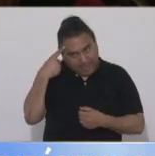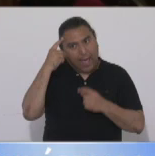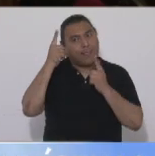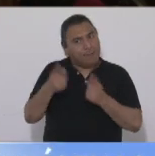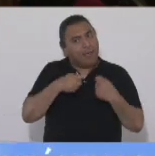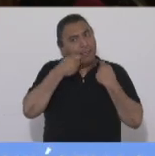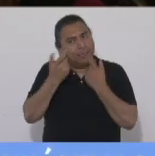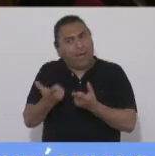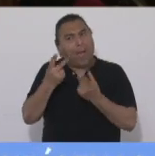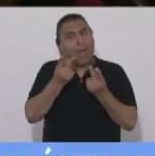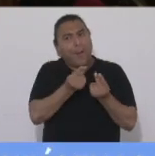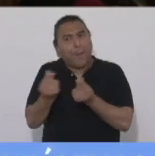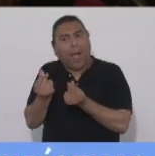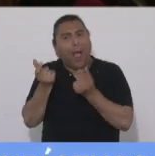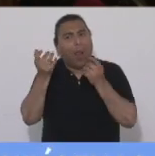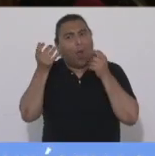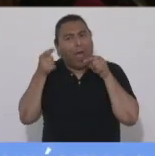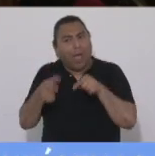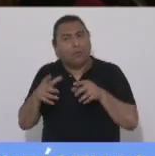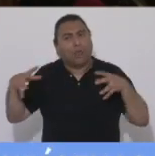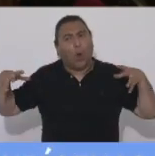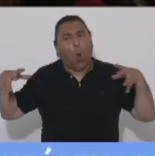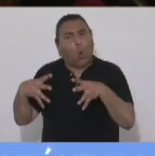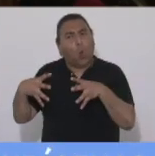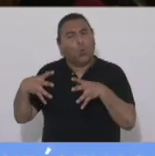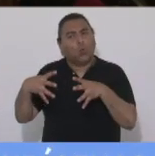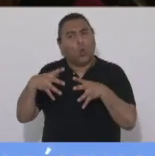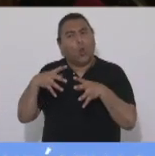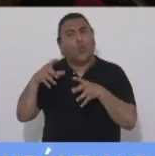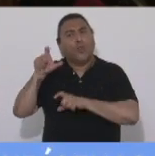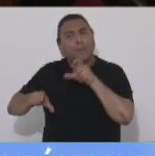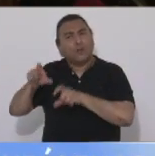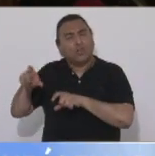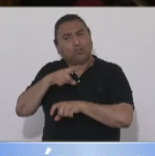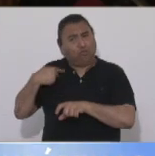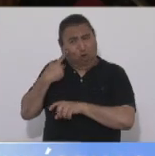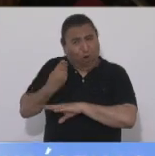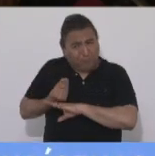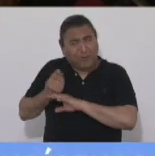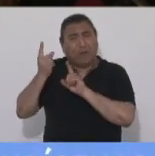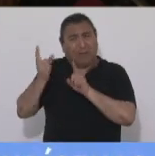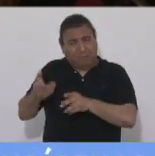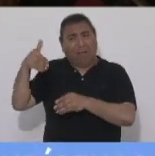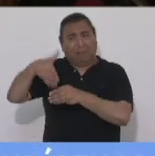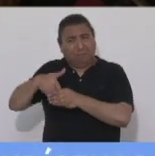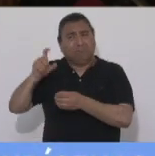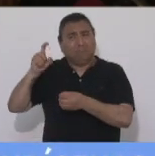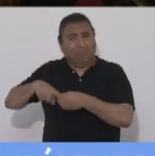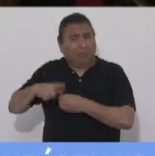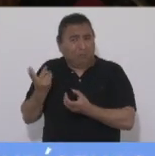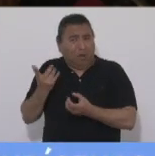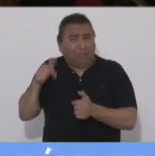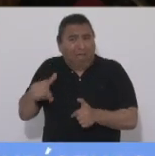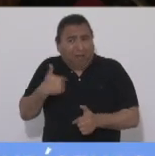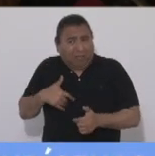y la valoración de este conjunto de identidades con las que convivimos y conforman la nación argentina.